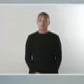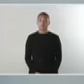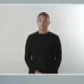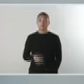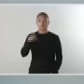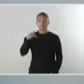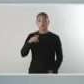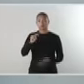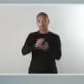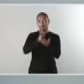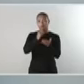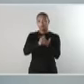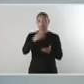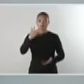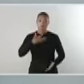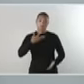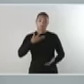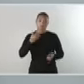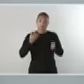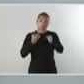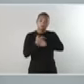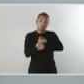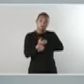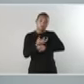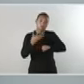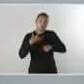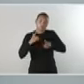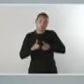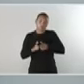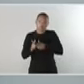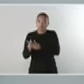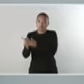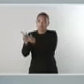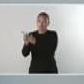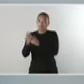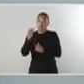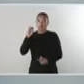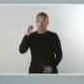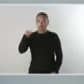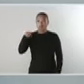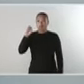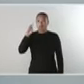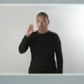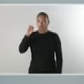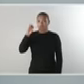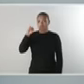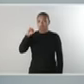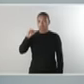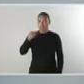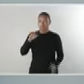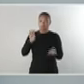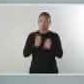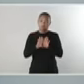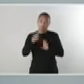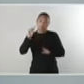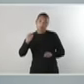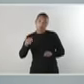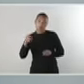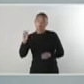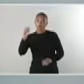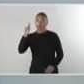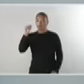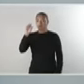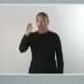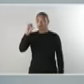hoy en Tamaulipas tenemos un estado que transita de la ineficiencia a la opacidad y de la opacidad a la corrupción